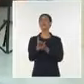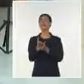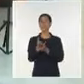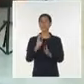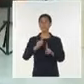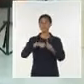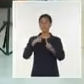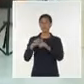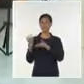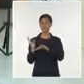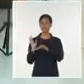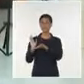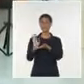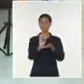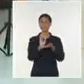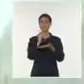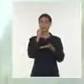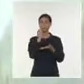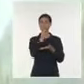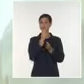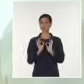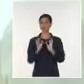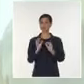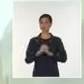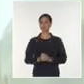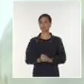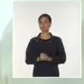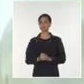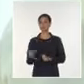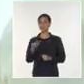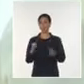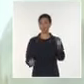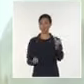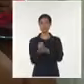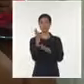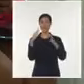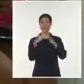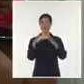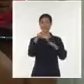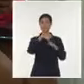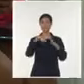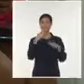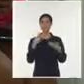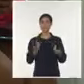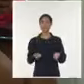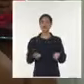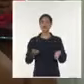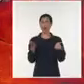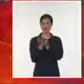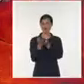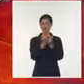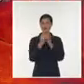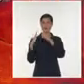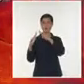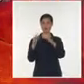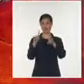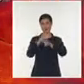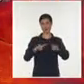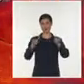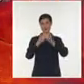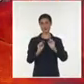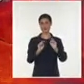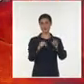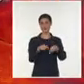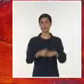Céspedes y al 77 de la fundación de la Casa de Altos Estudios. El acto solemne efectuado en el Salón de los